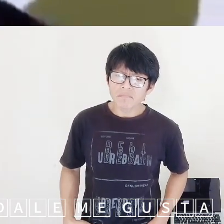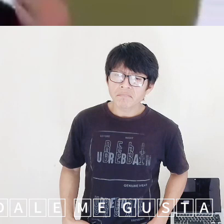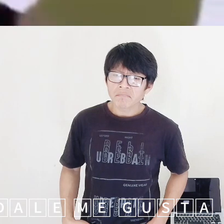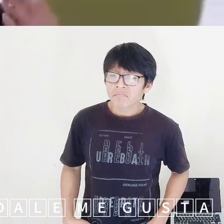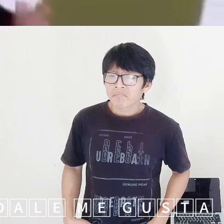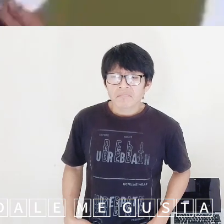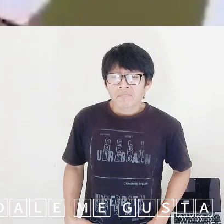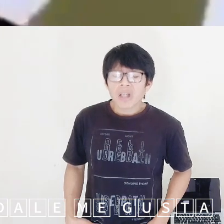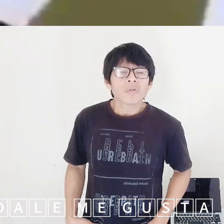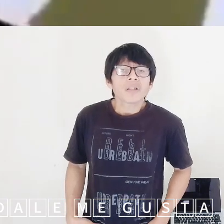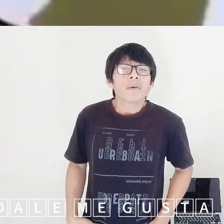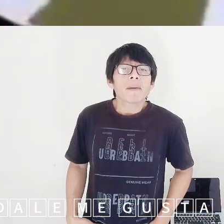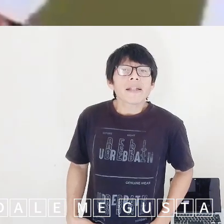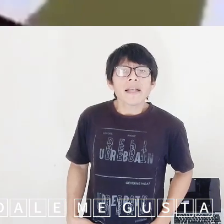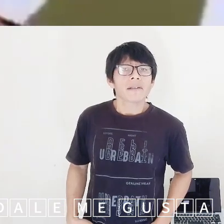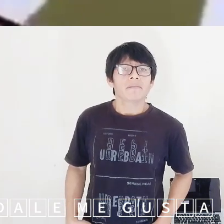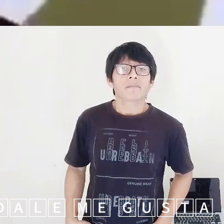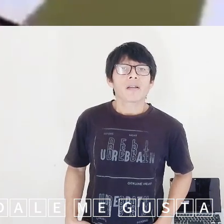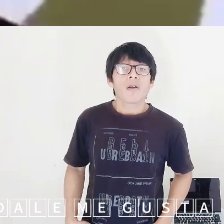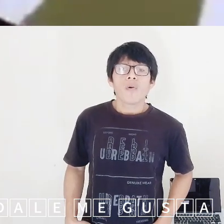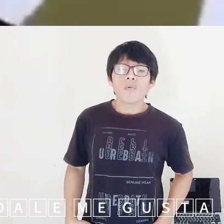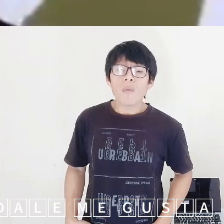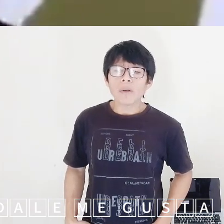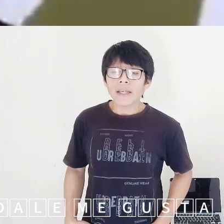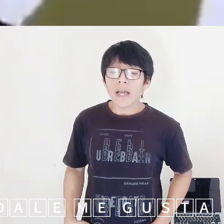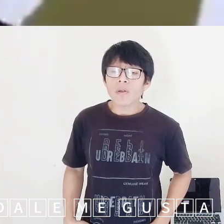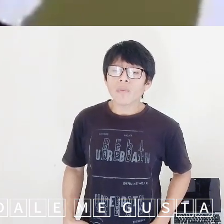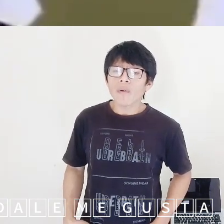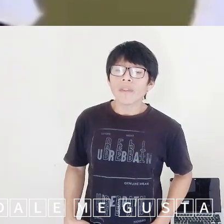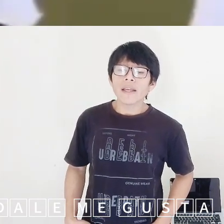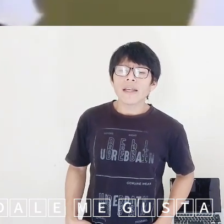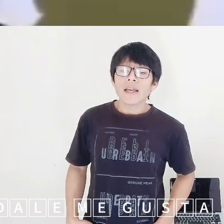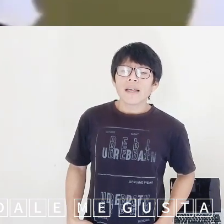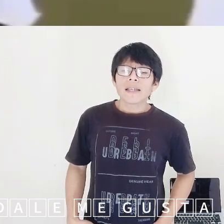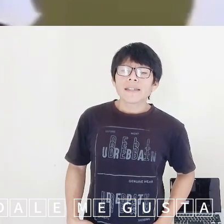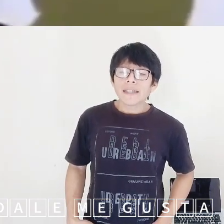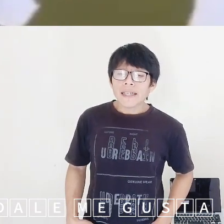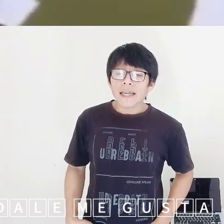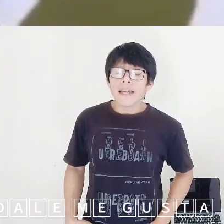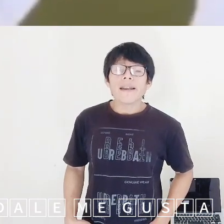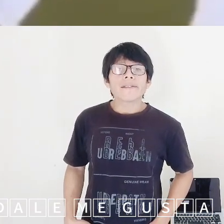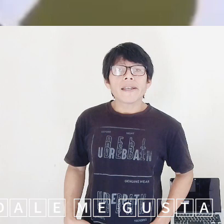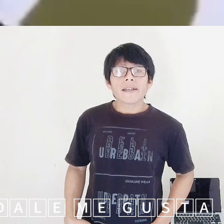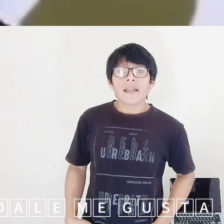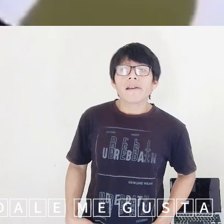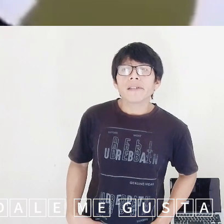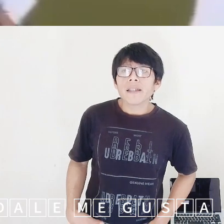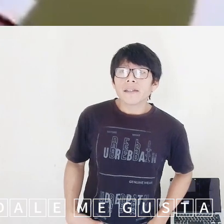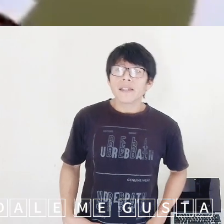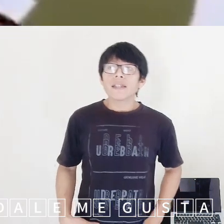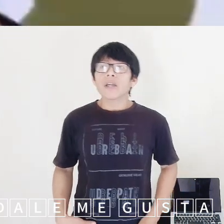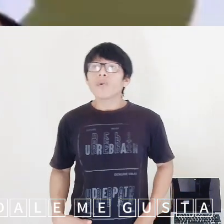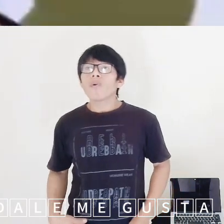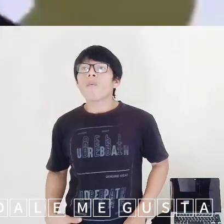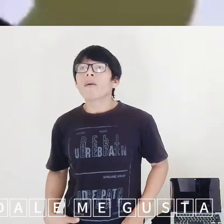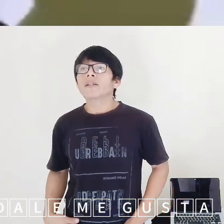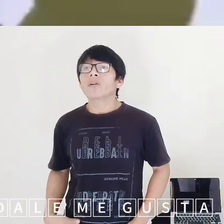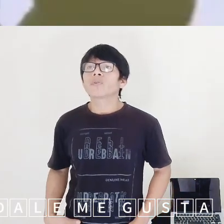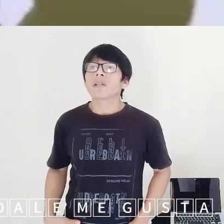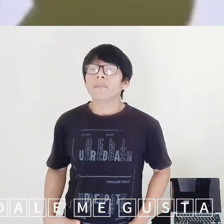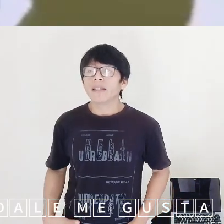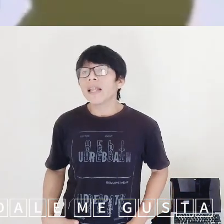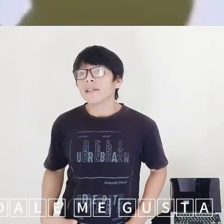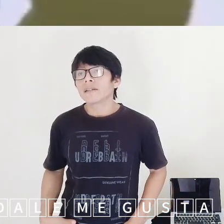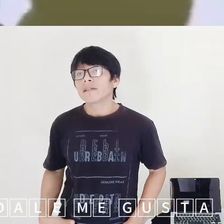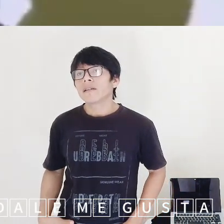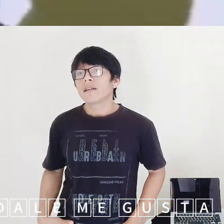comunicado que no sirve para nada. Un comunicado donde sigue en la terquedad de decir que yo combatí a